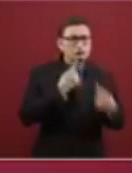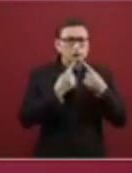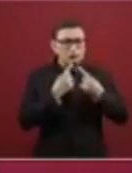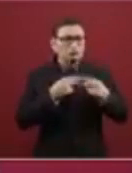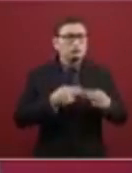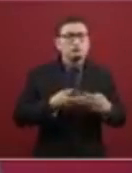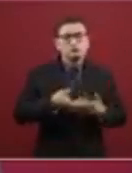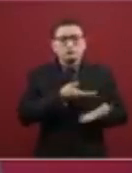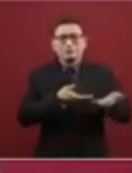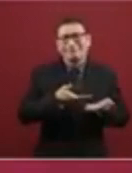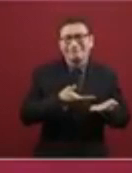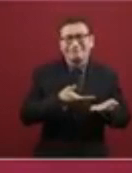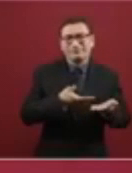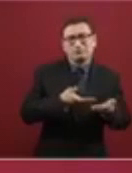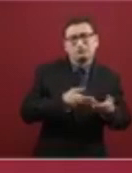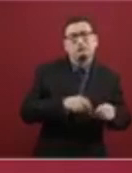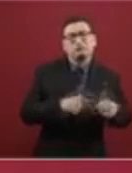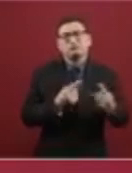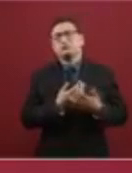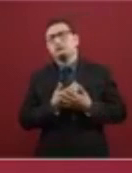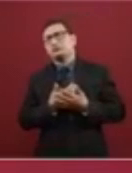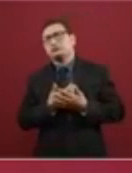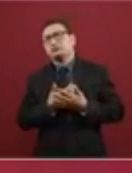y después de un tiempo